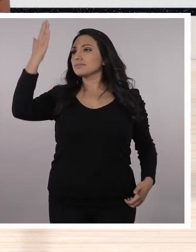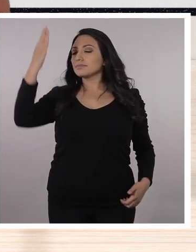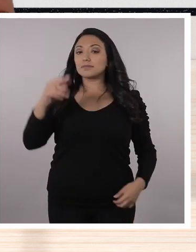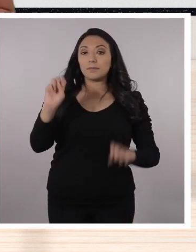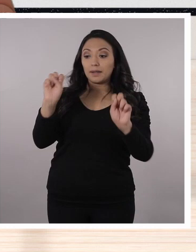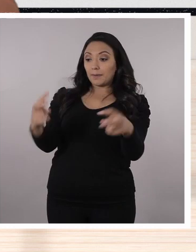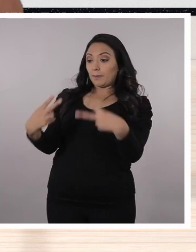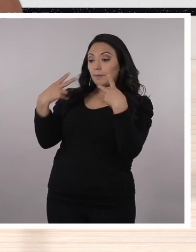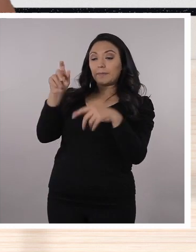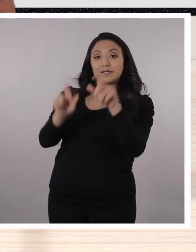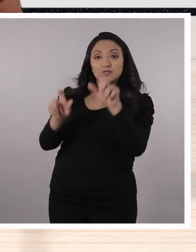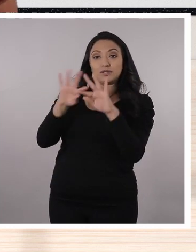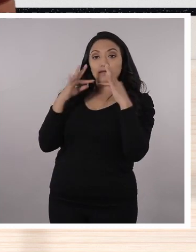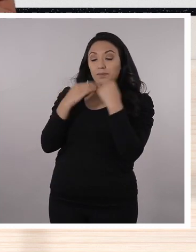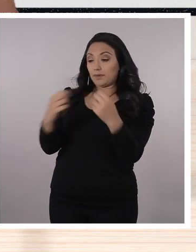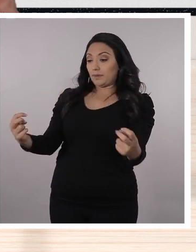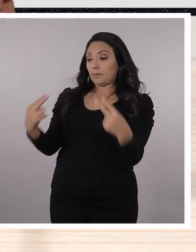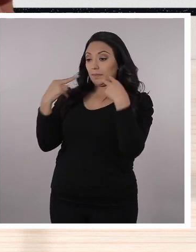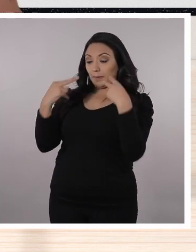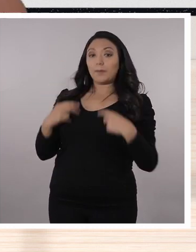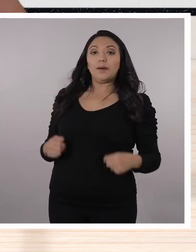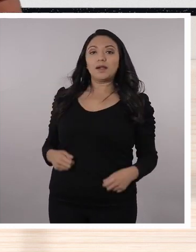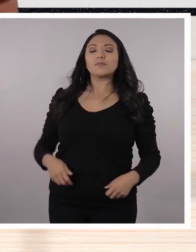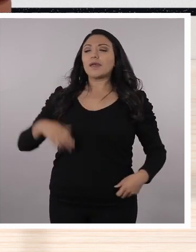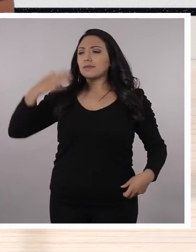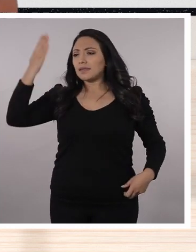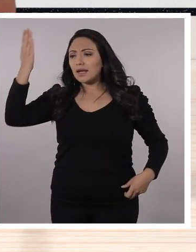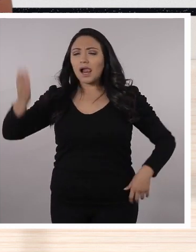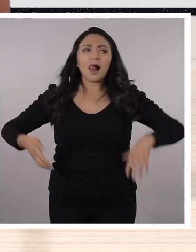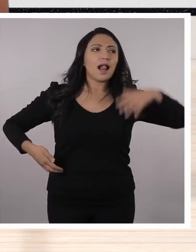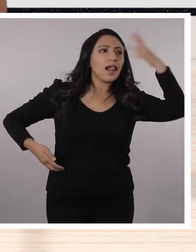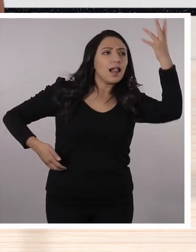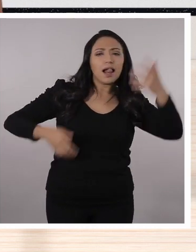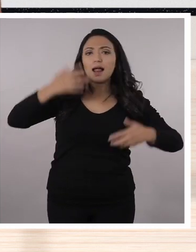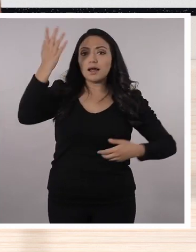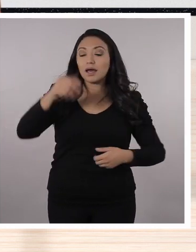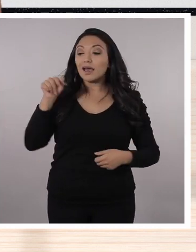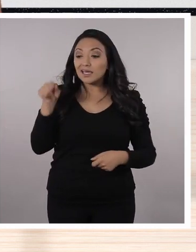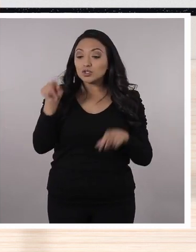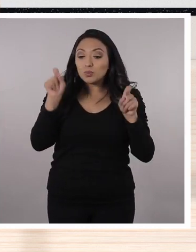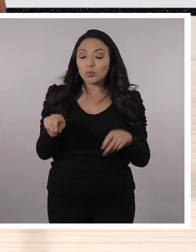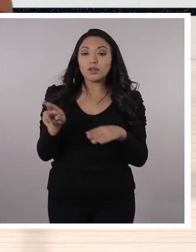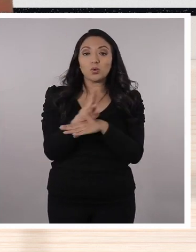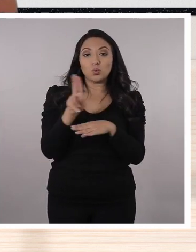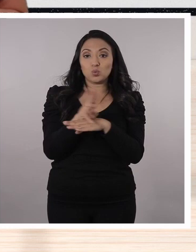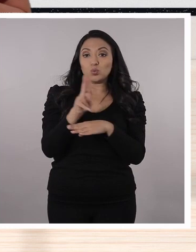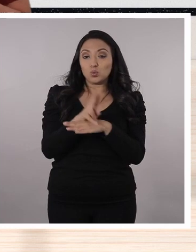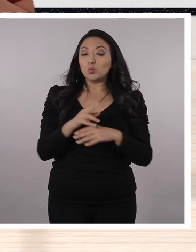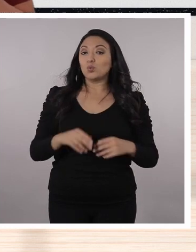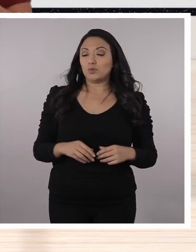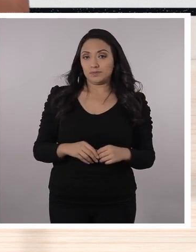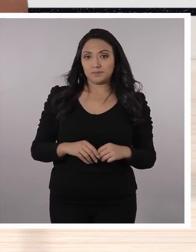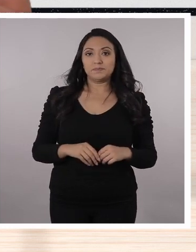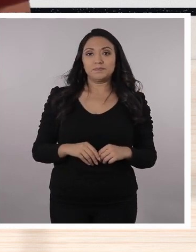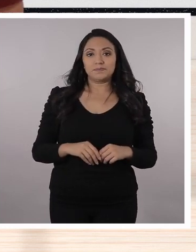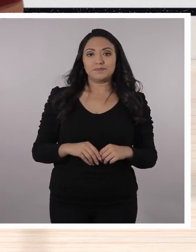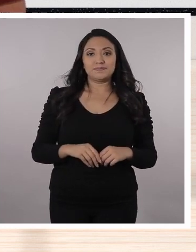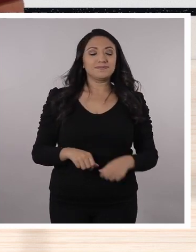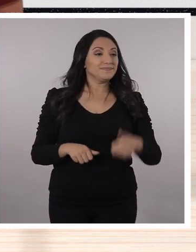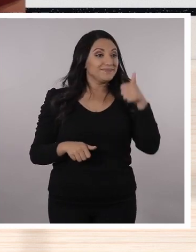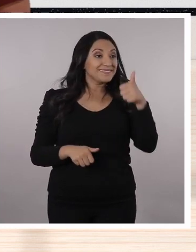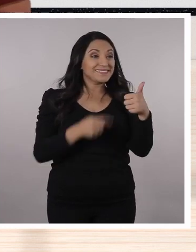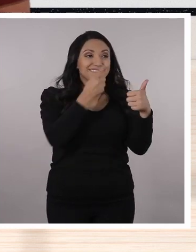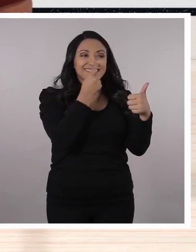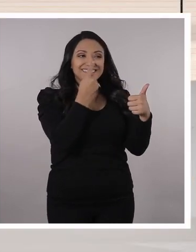discurso en casa, que todos les escuchen usando todos estos recursos paralingüísticos que los seres humanos podemos